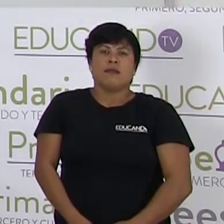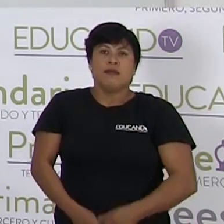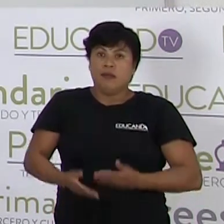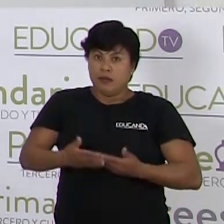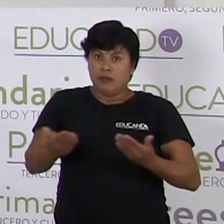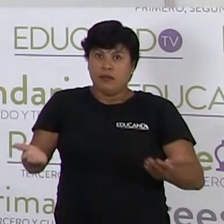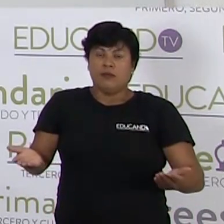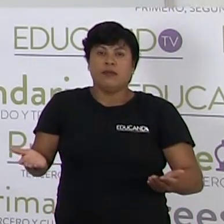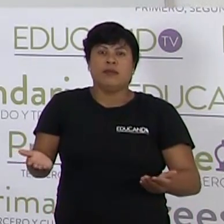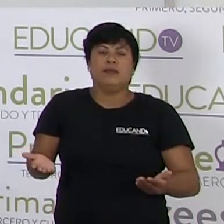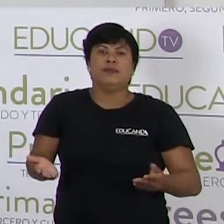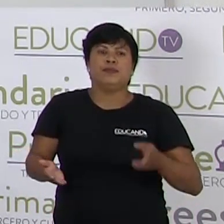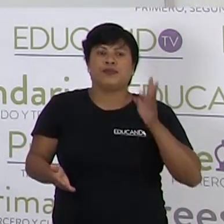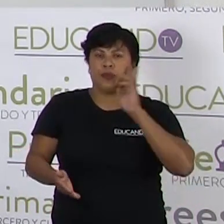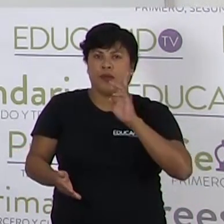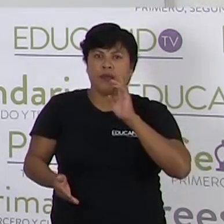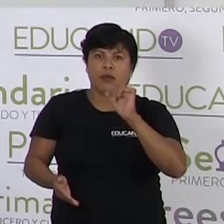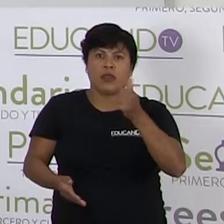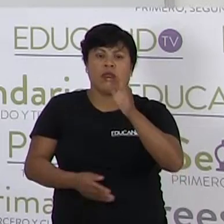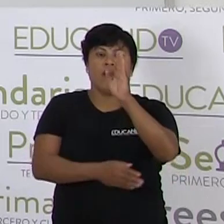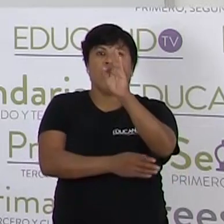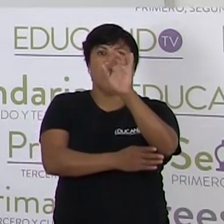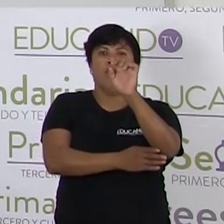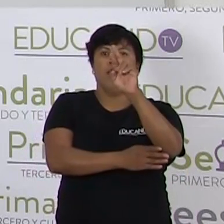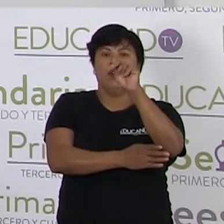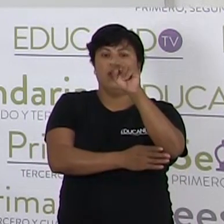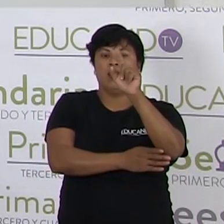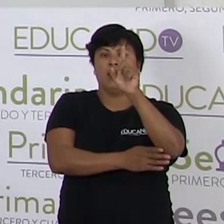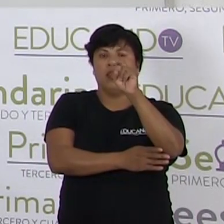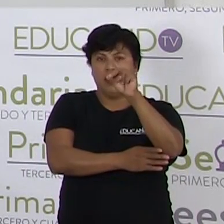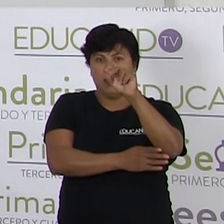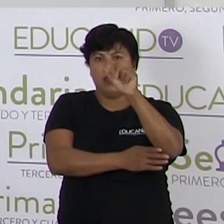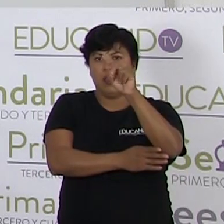Ahora, vamos con Fernando.